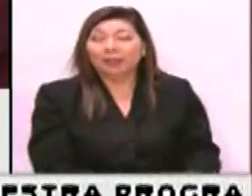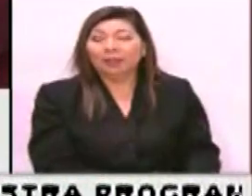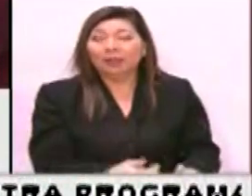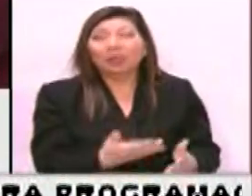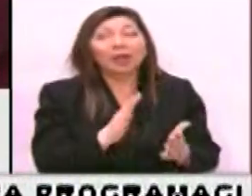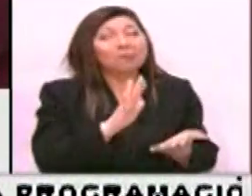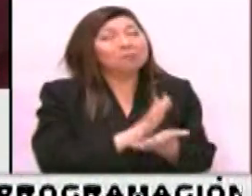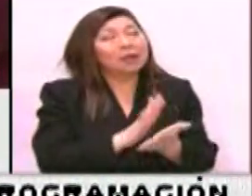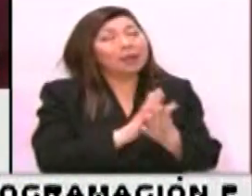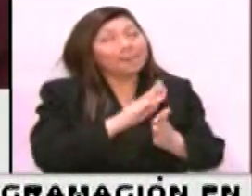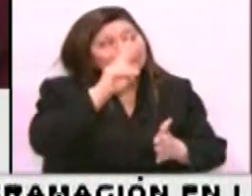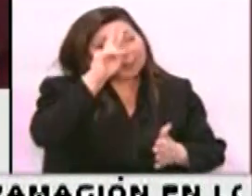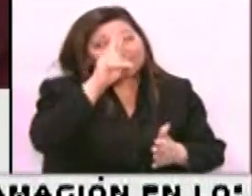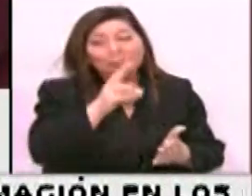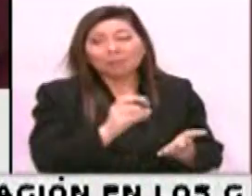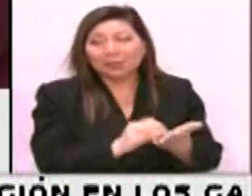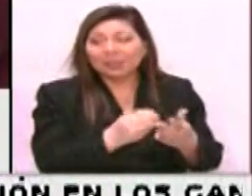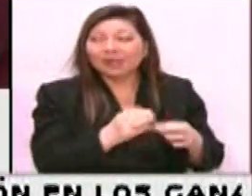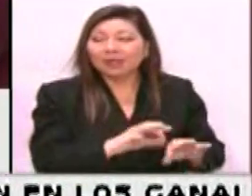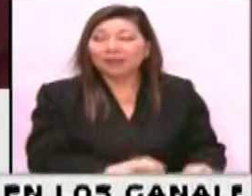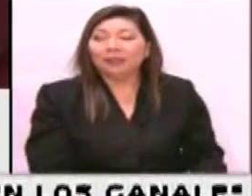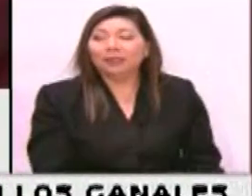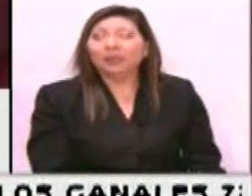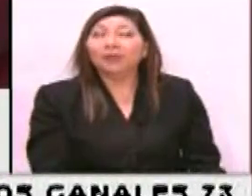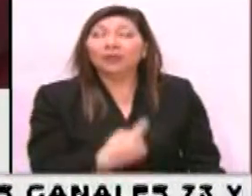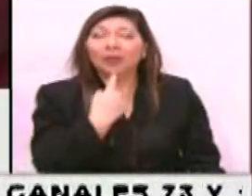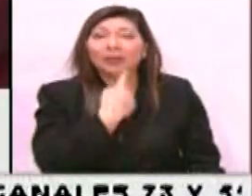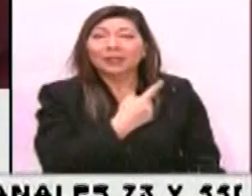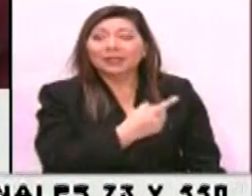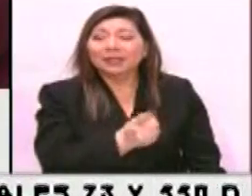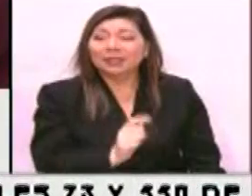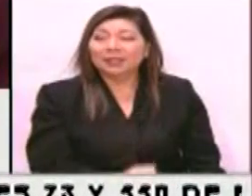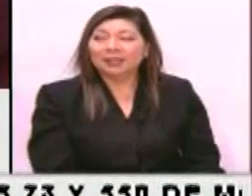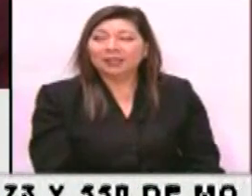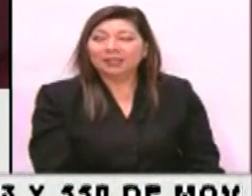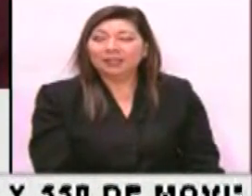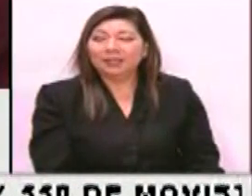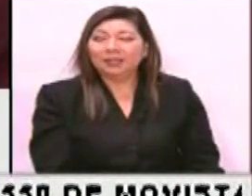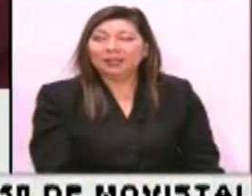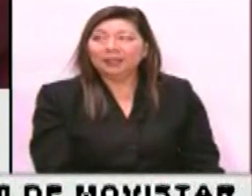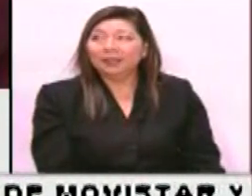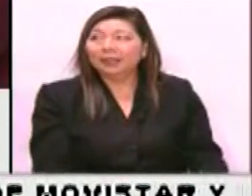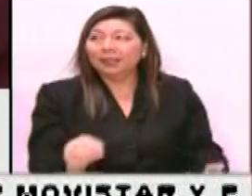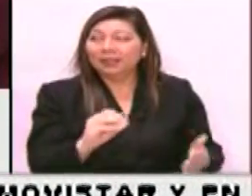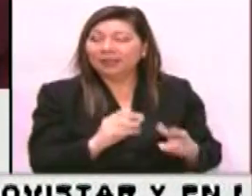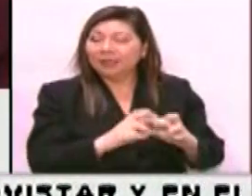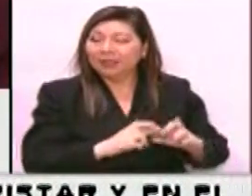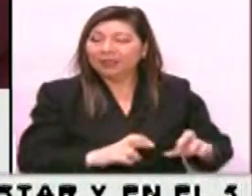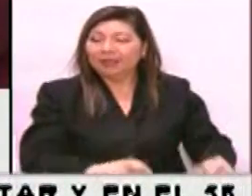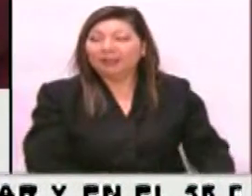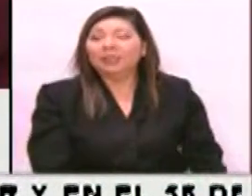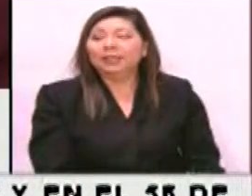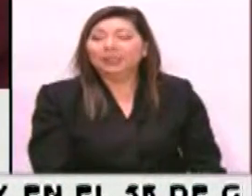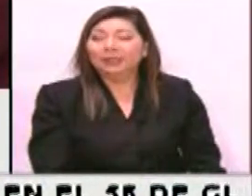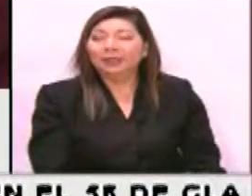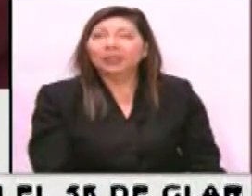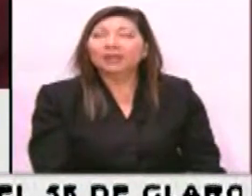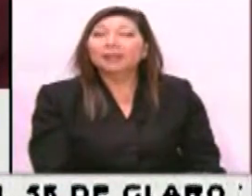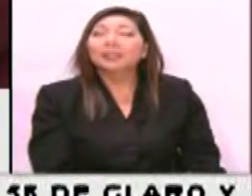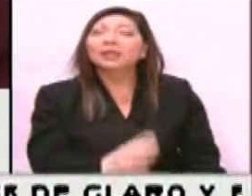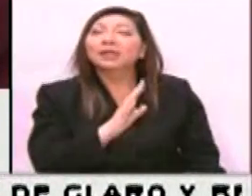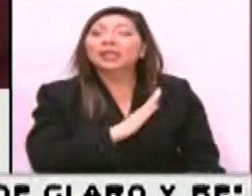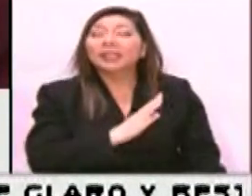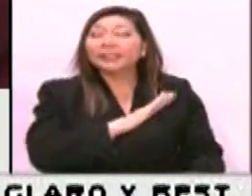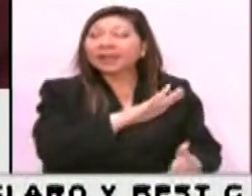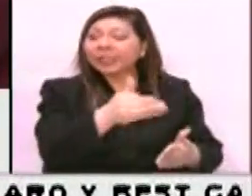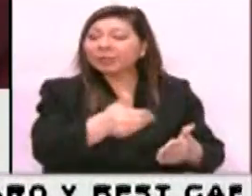la tranquilidad para el Perú. Yo hago una invocación. Un parlamentario, un hombre de Estado,